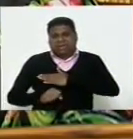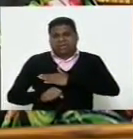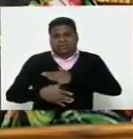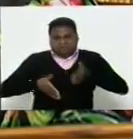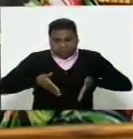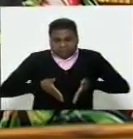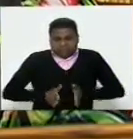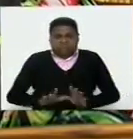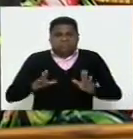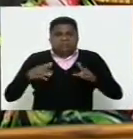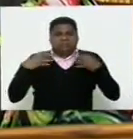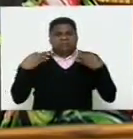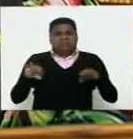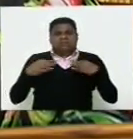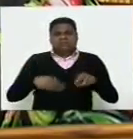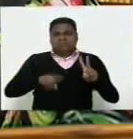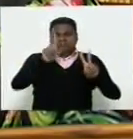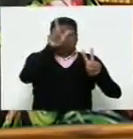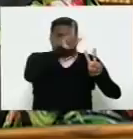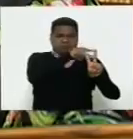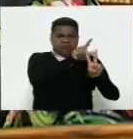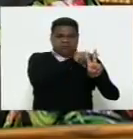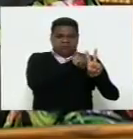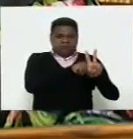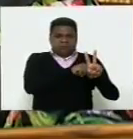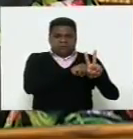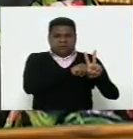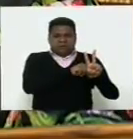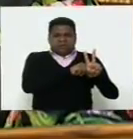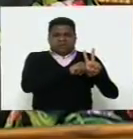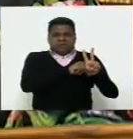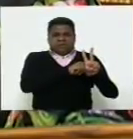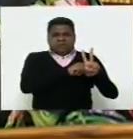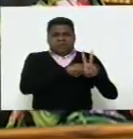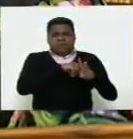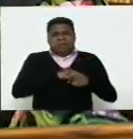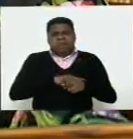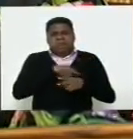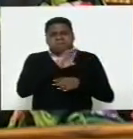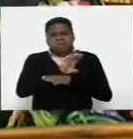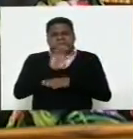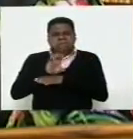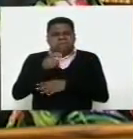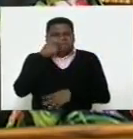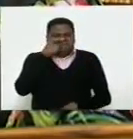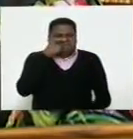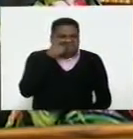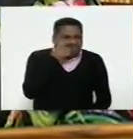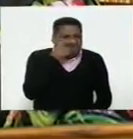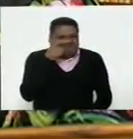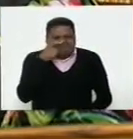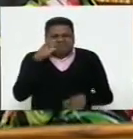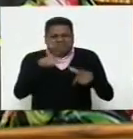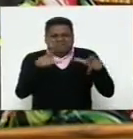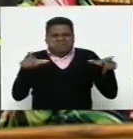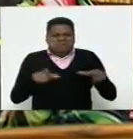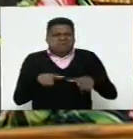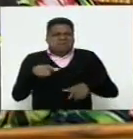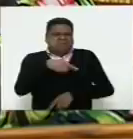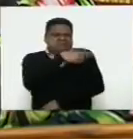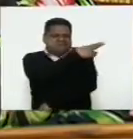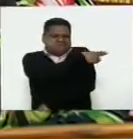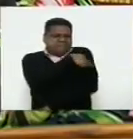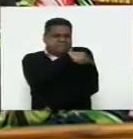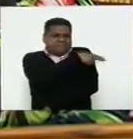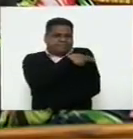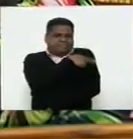humanizado. 2. Supervisar e inspeccionar los centros de salud públicos y privados